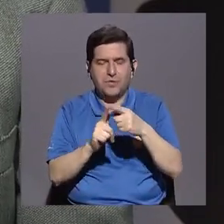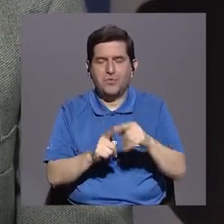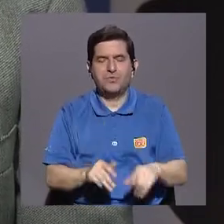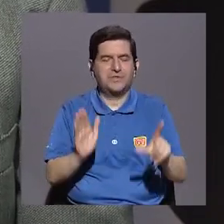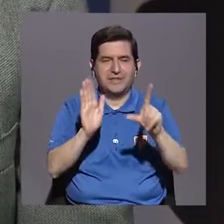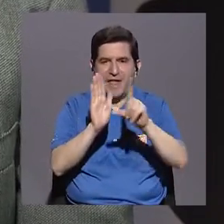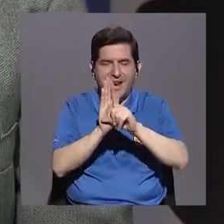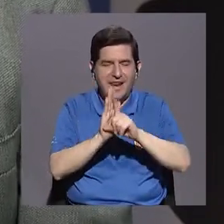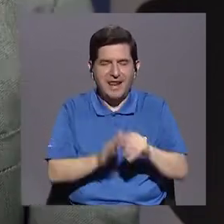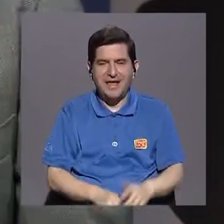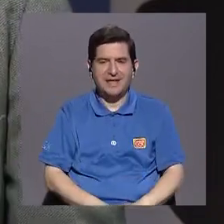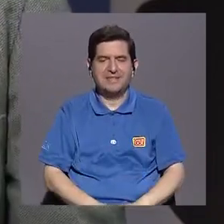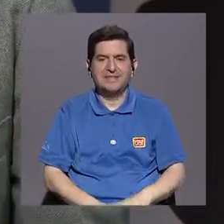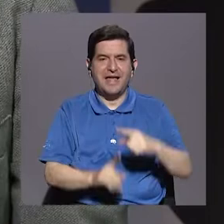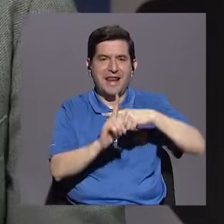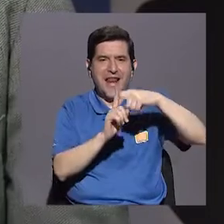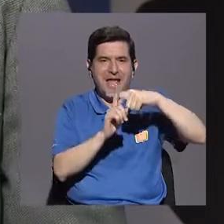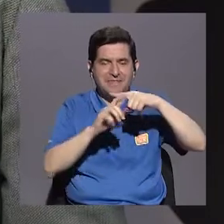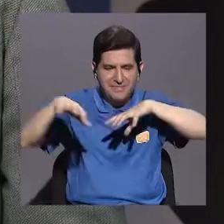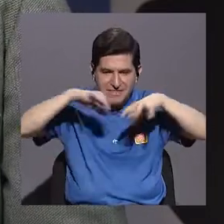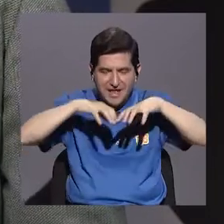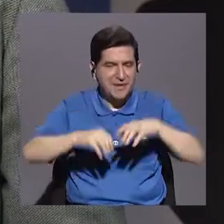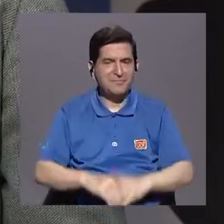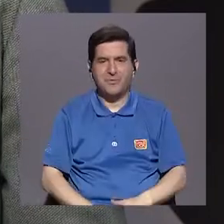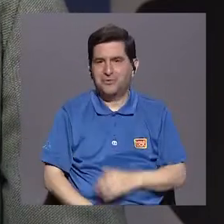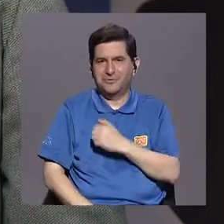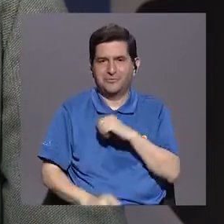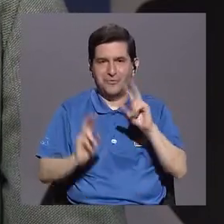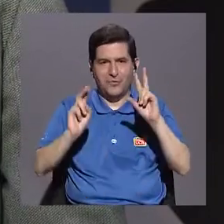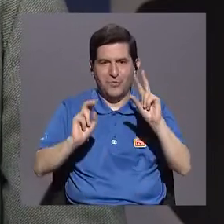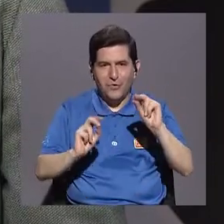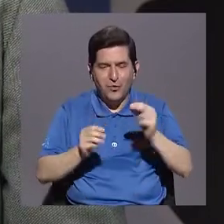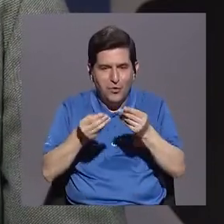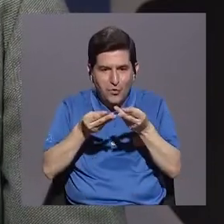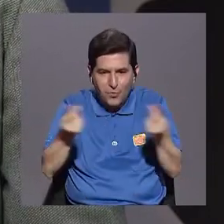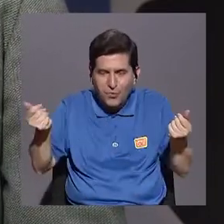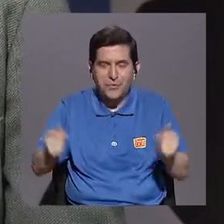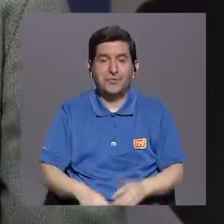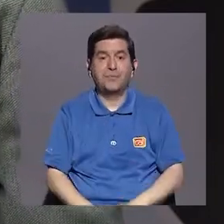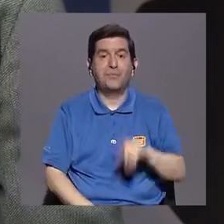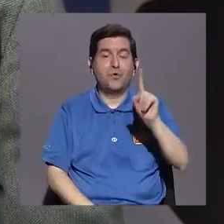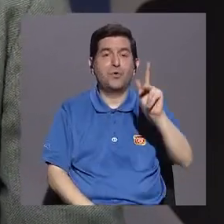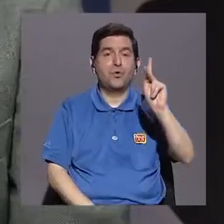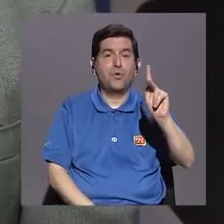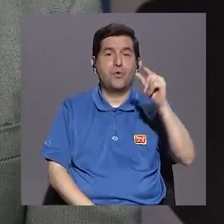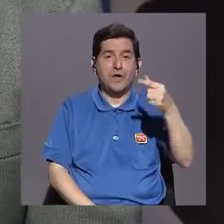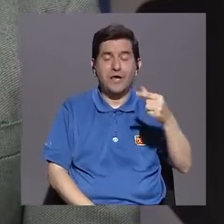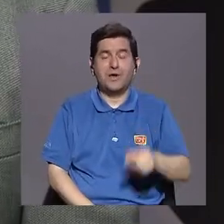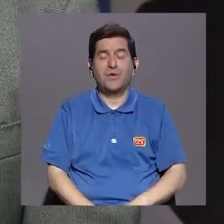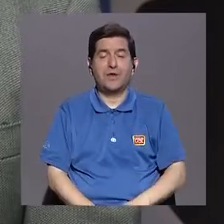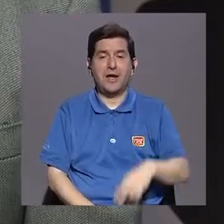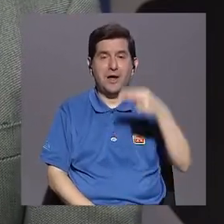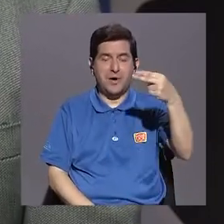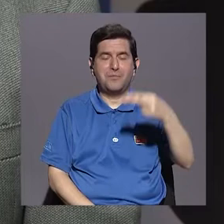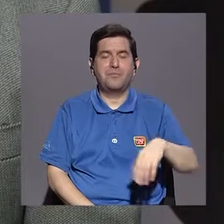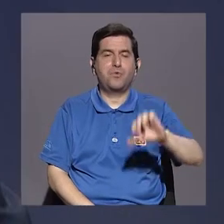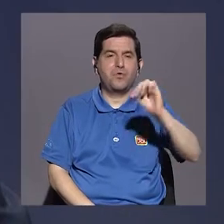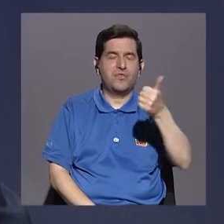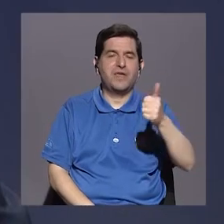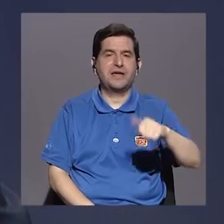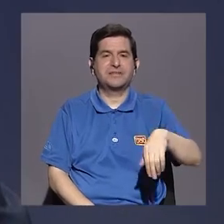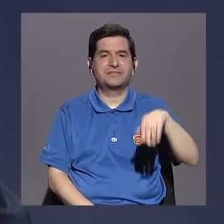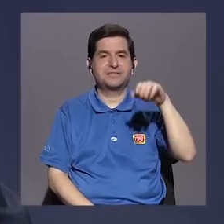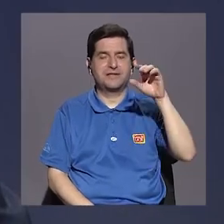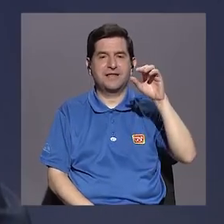termodinámica en la realidad industrial por cada kilo de hidrógeno se producen como 10 de dióxido de carbono